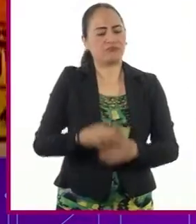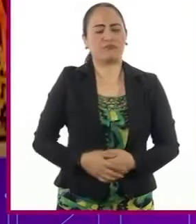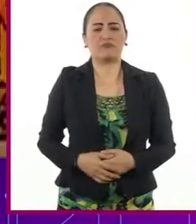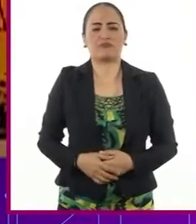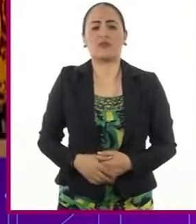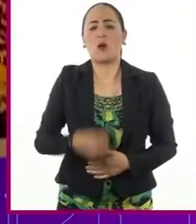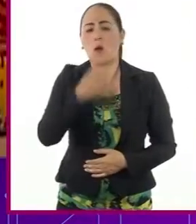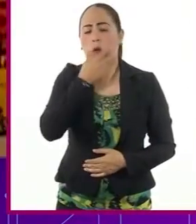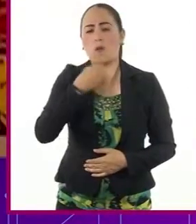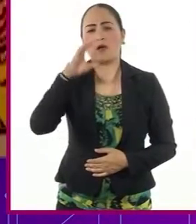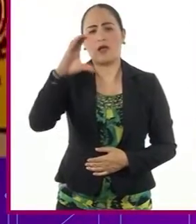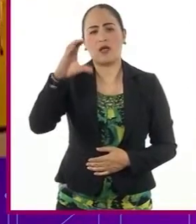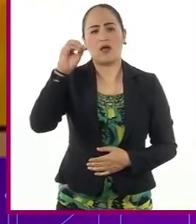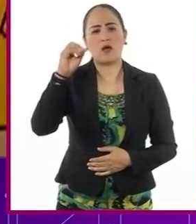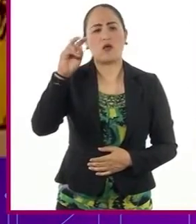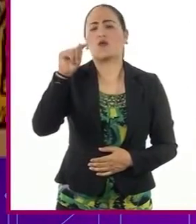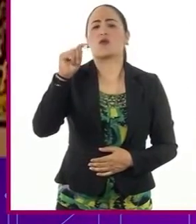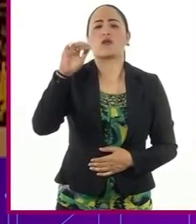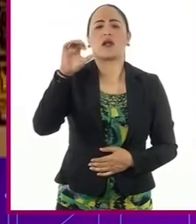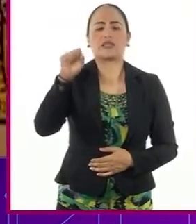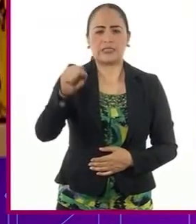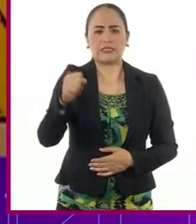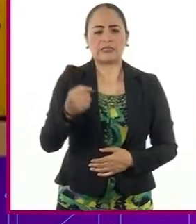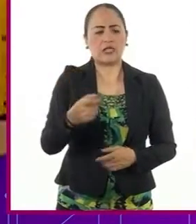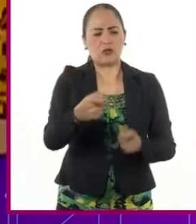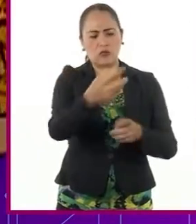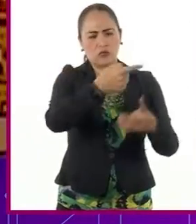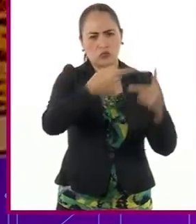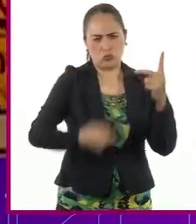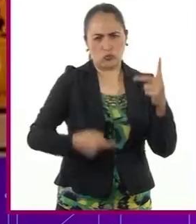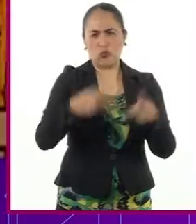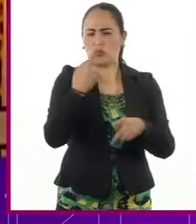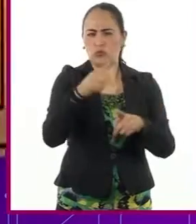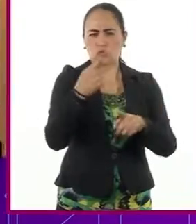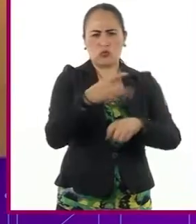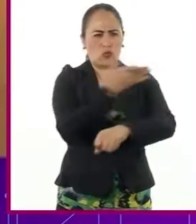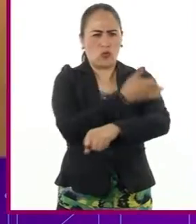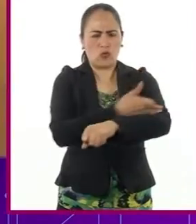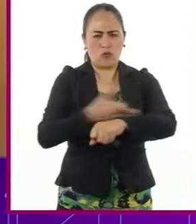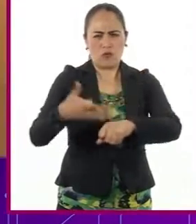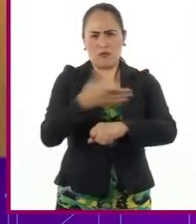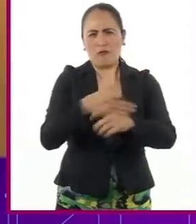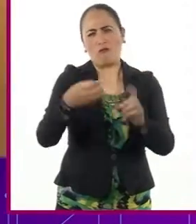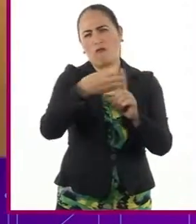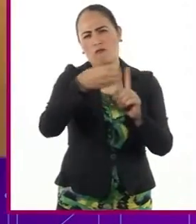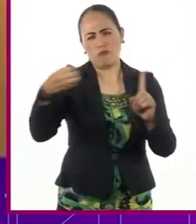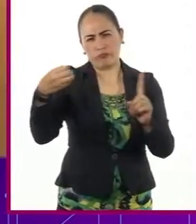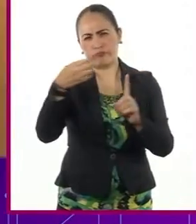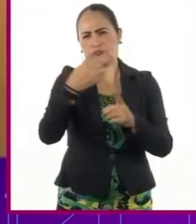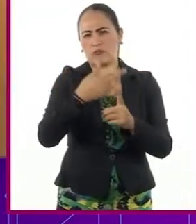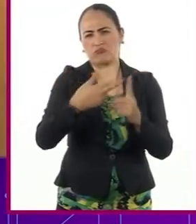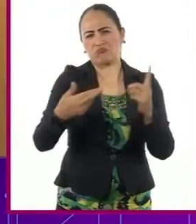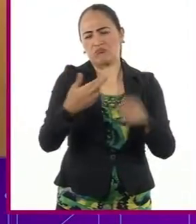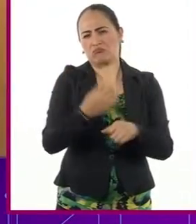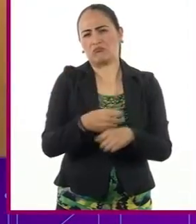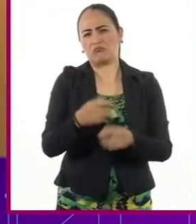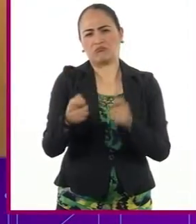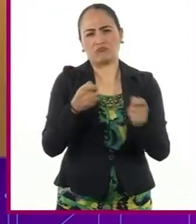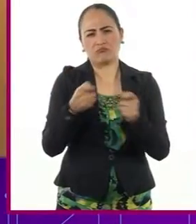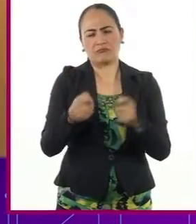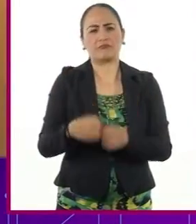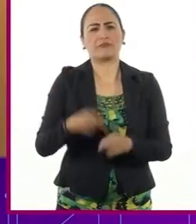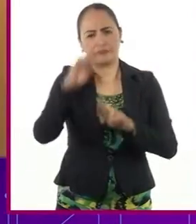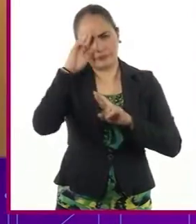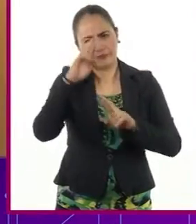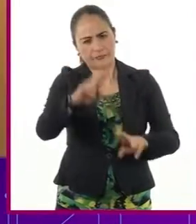Hernán Cortés respetó la estructura administrativa que tenían los pueblos indígenas en el tributo. El encomendero era el encargado